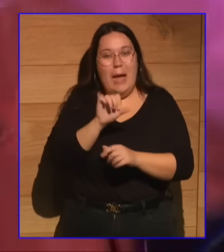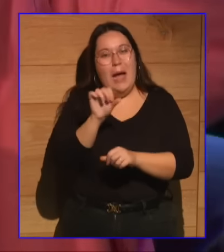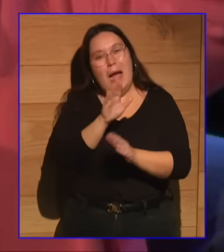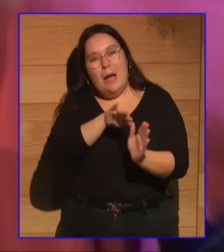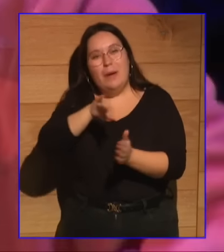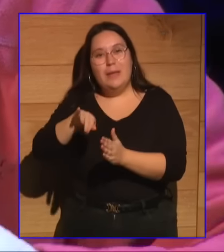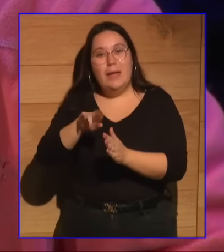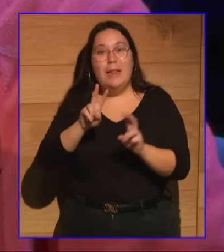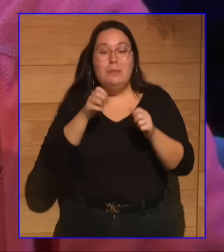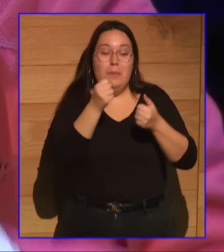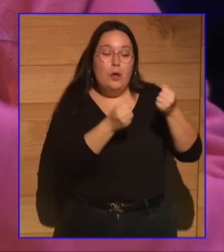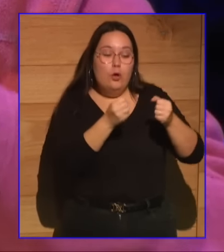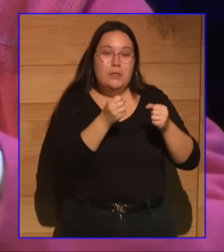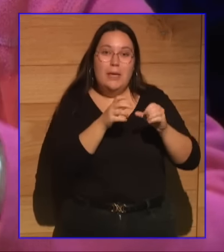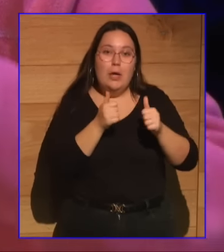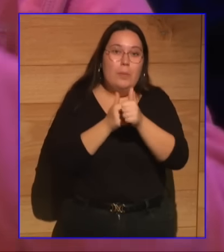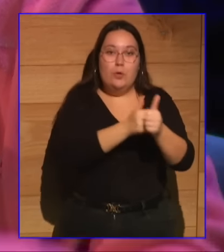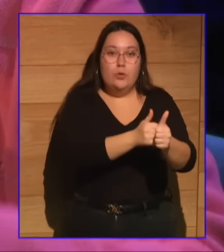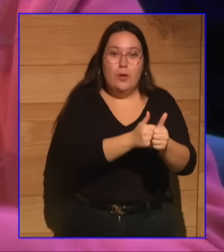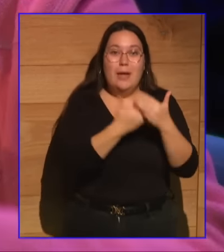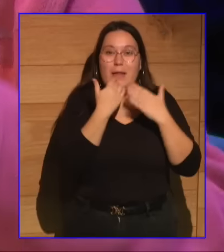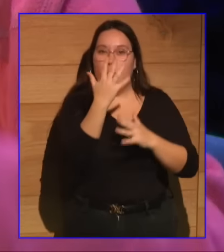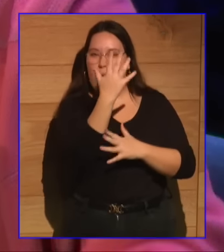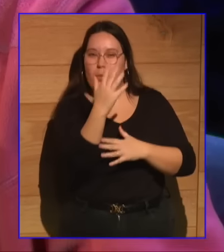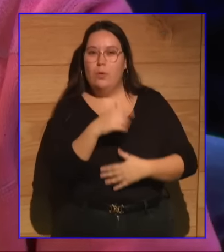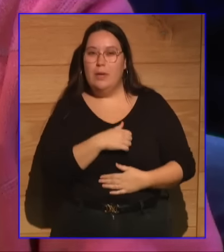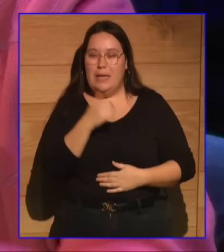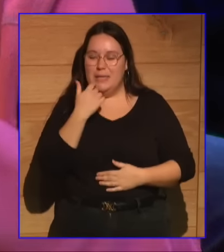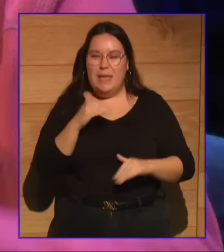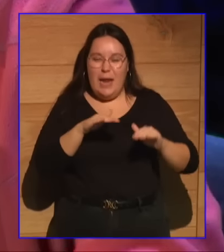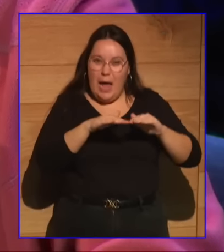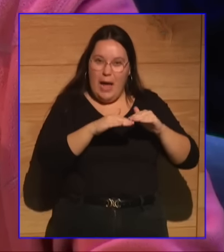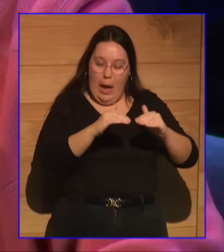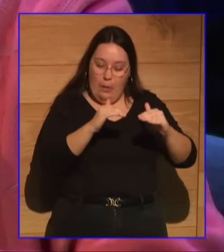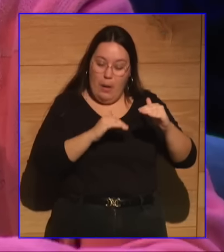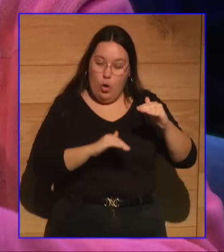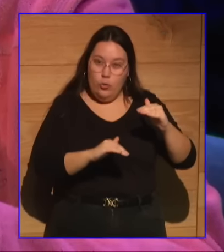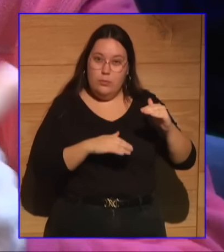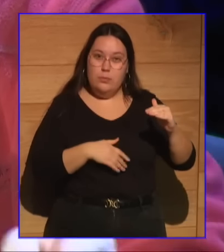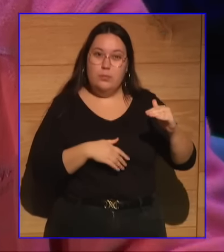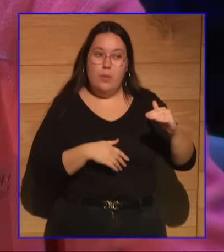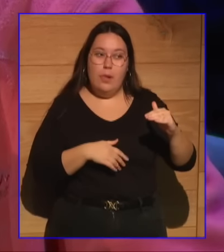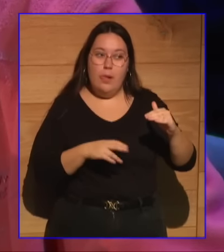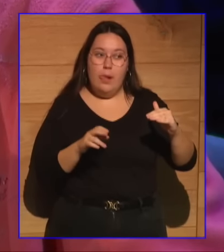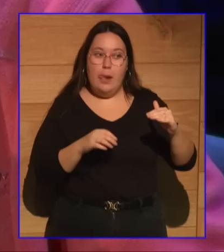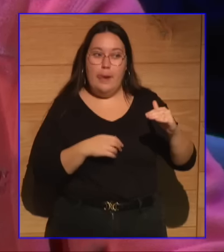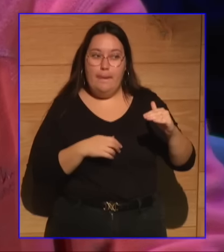persecución del coche a través del árbol. No sé si acordáis que están abajo, están Jeff Goldblum es el